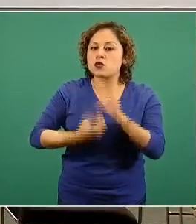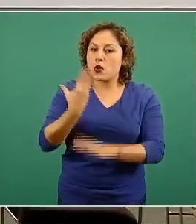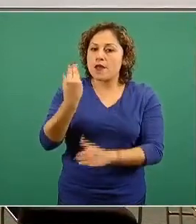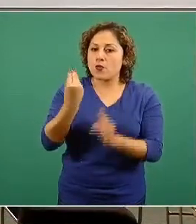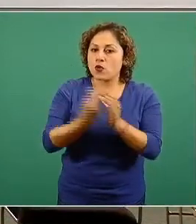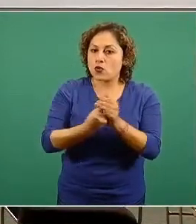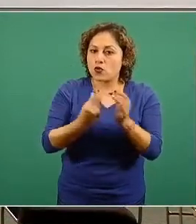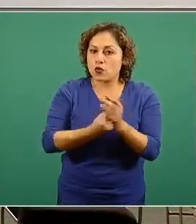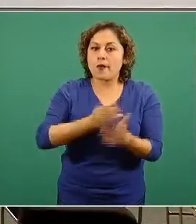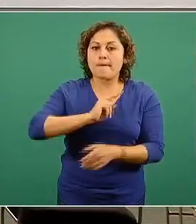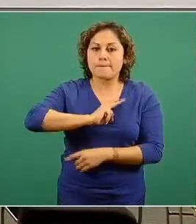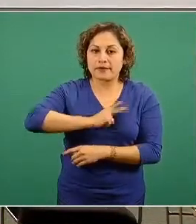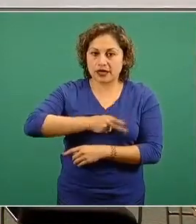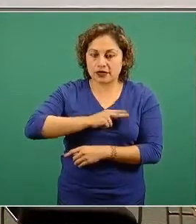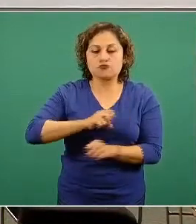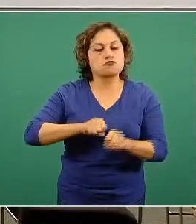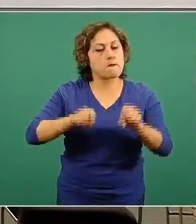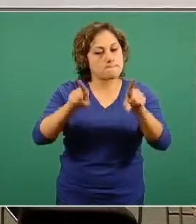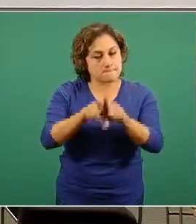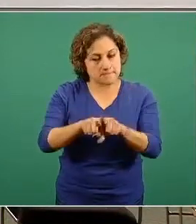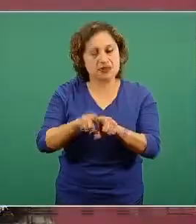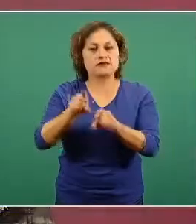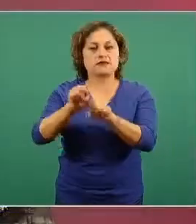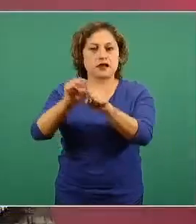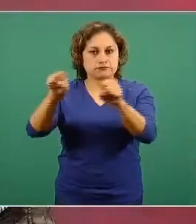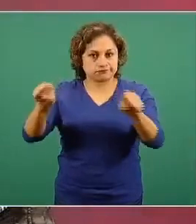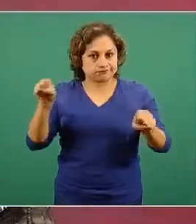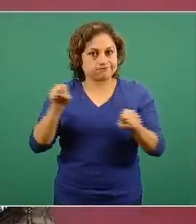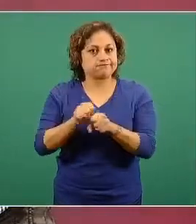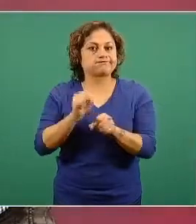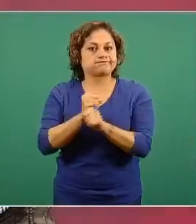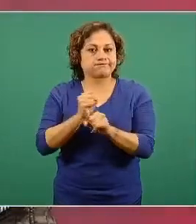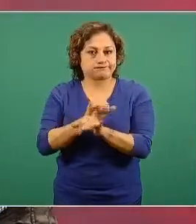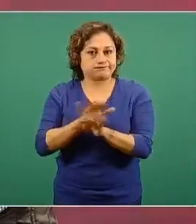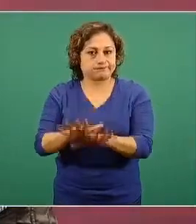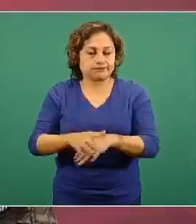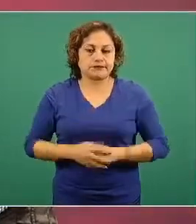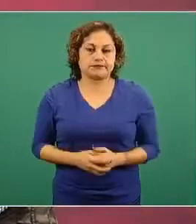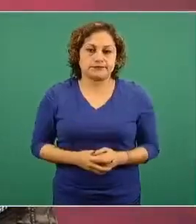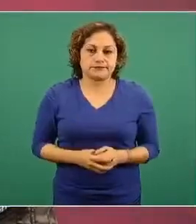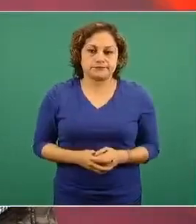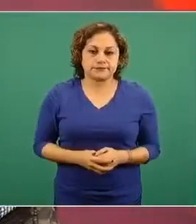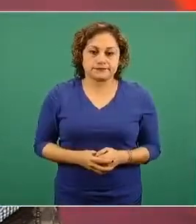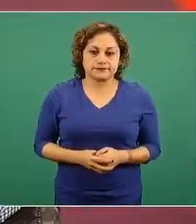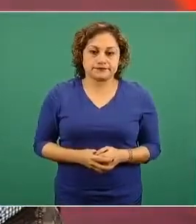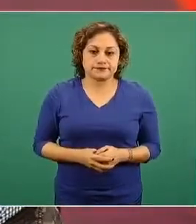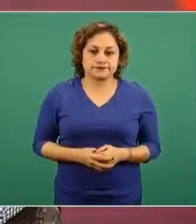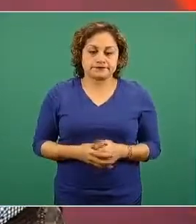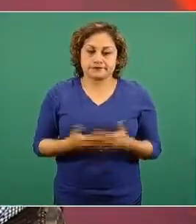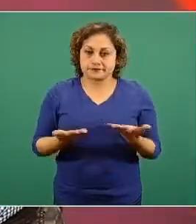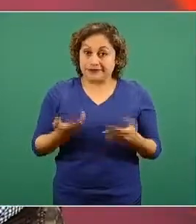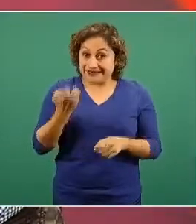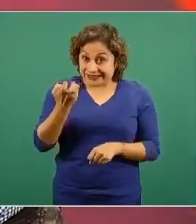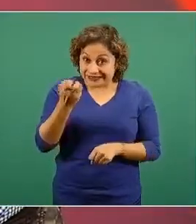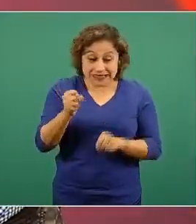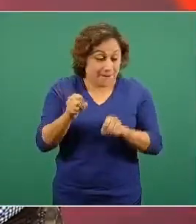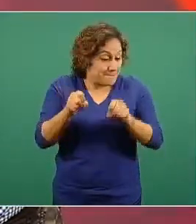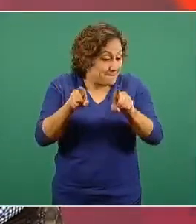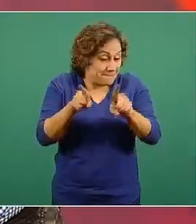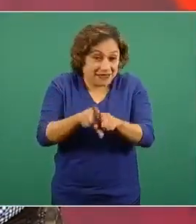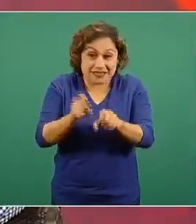prueba confirmatoria que fue de hecho la primera que se desarrolló en su momento en Latinoamérica. Es esta misma red